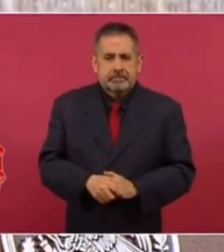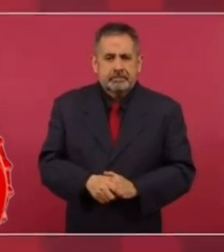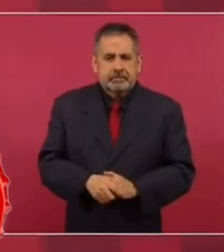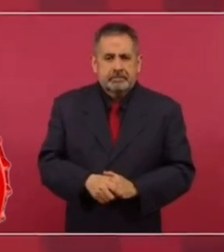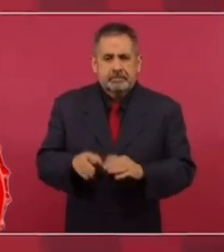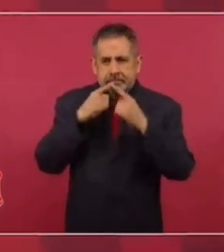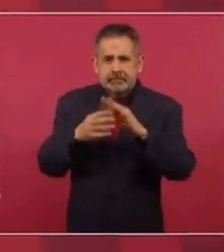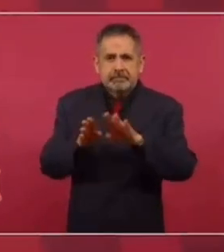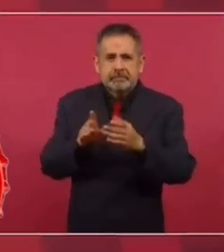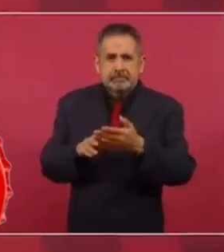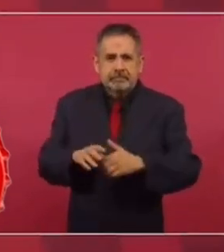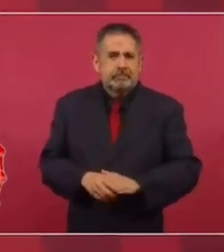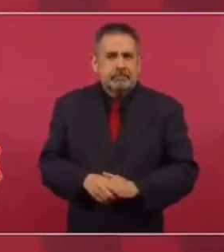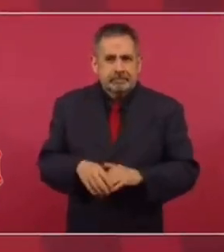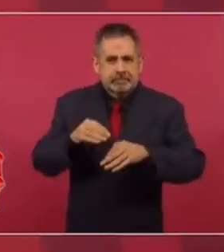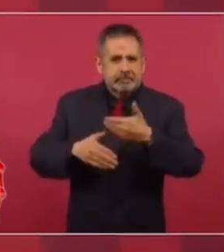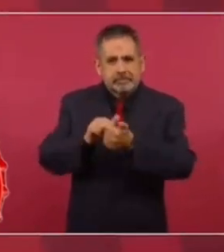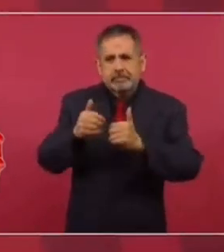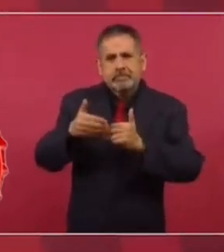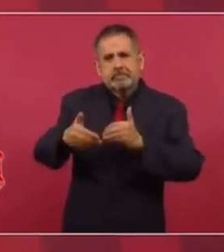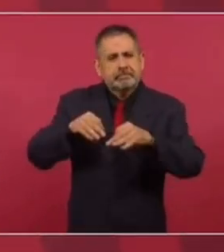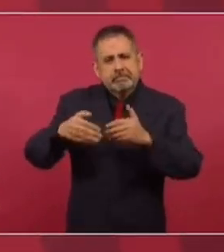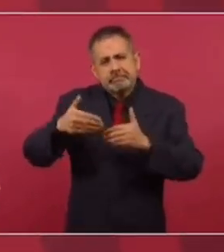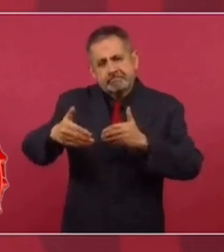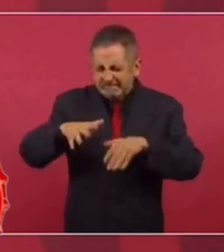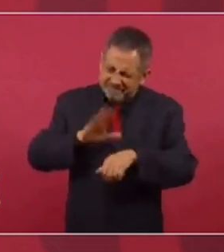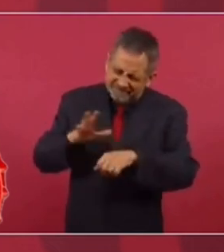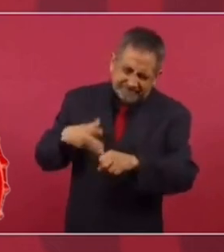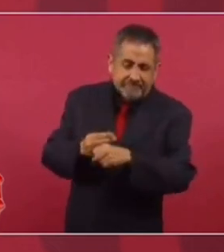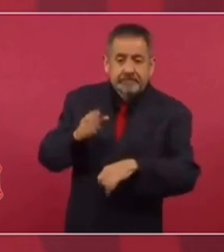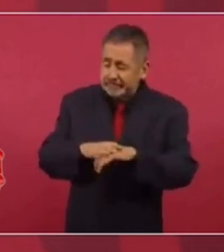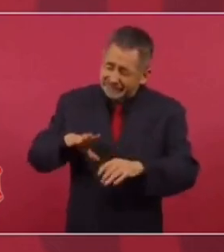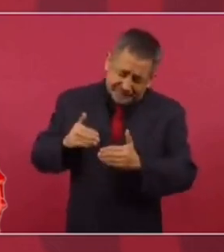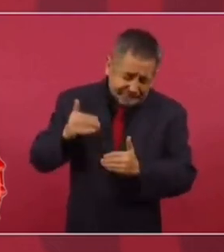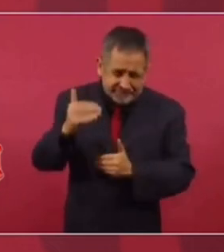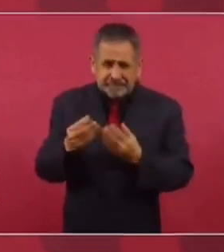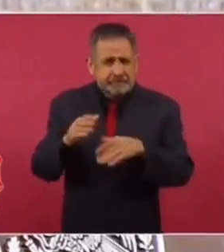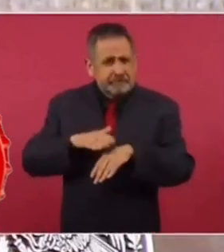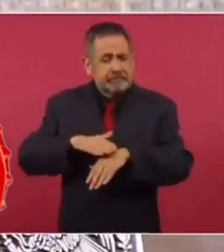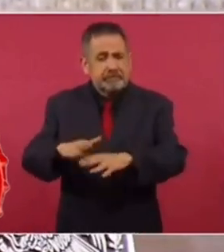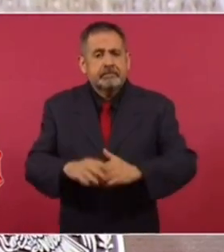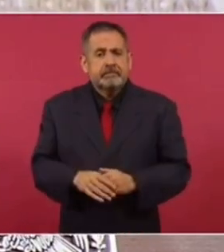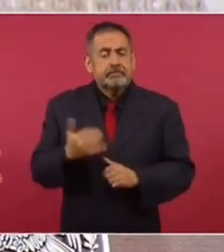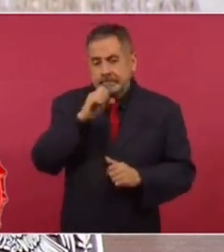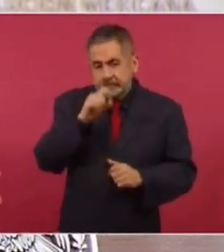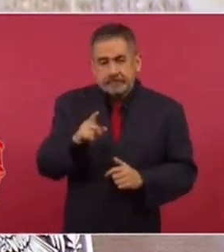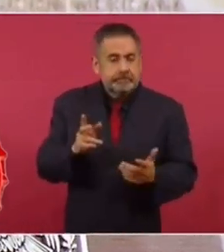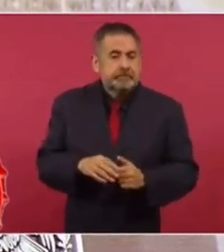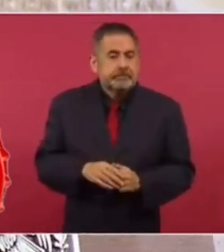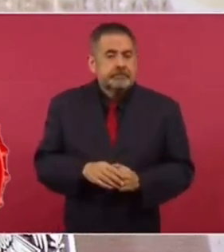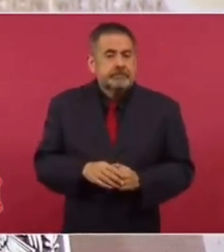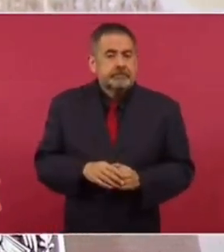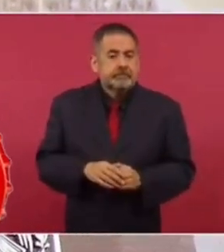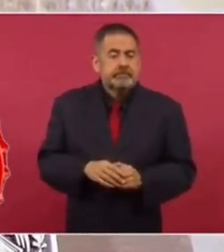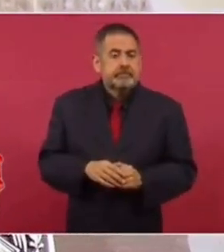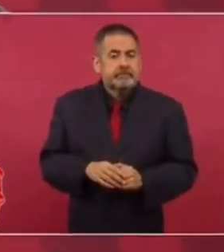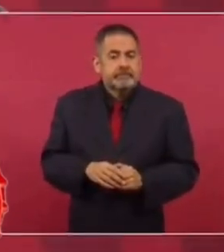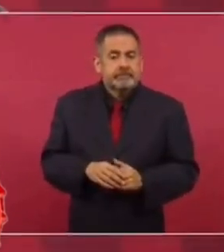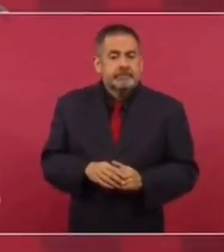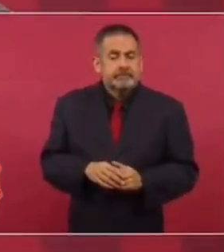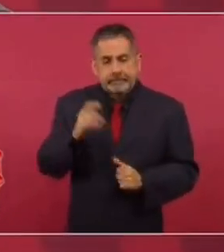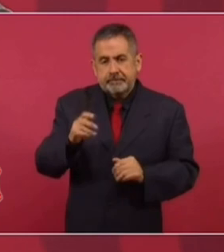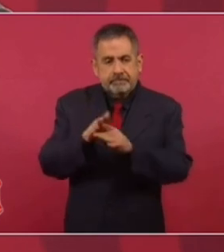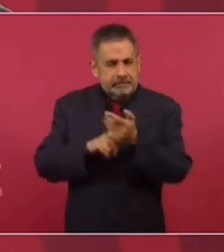Vamos a reforzar el trabajo en el tiempo que nos queda. Se va a avanzar más, mucho más, y se va